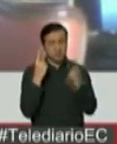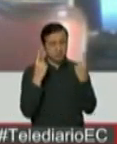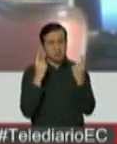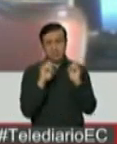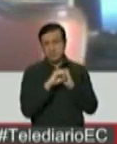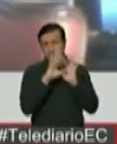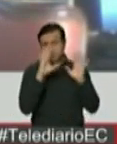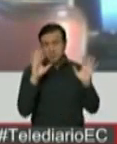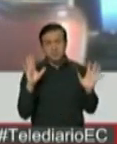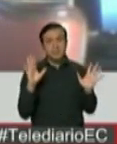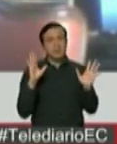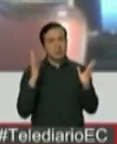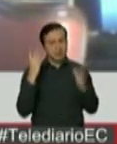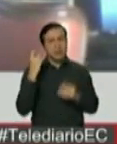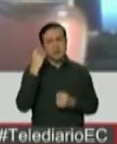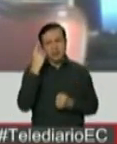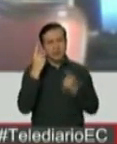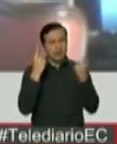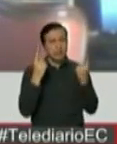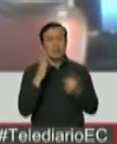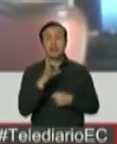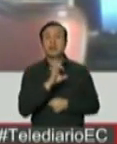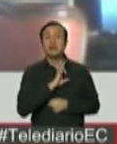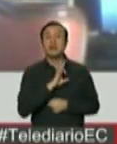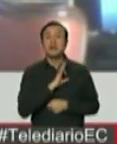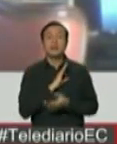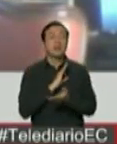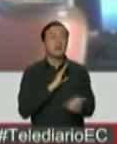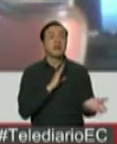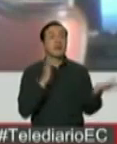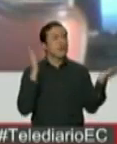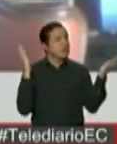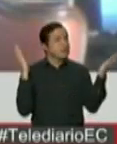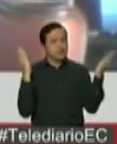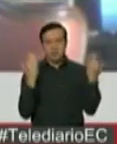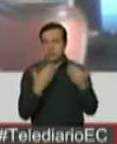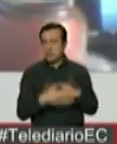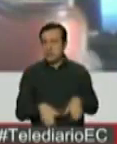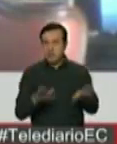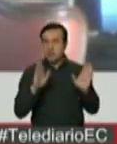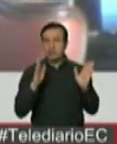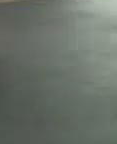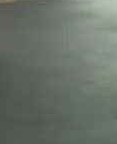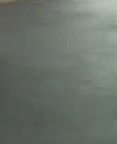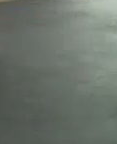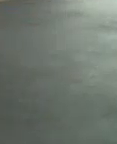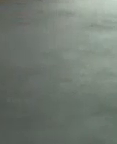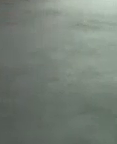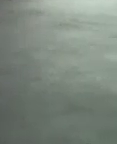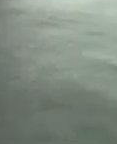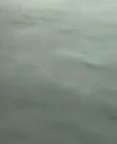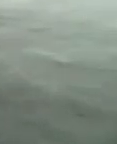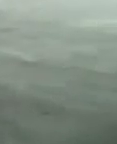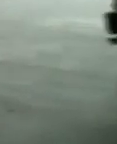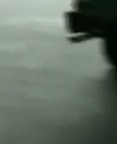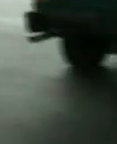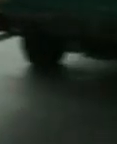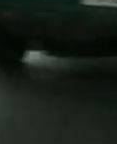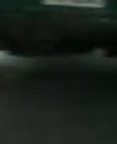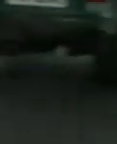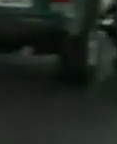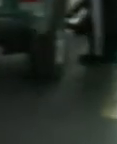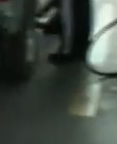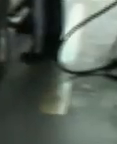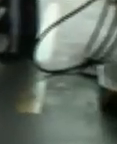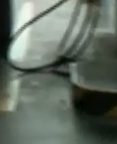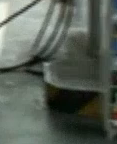Y estamos conscientes de que técnicamente ha llegado un momento histórico preciso. Así tomará fuerza la liberalización para